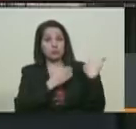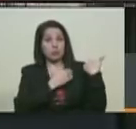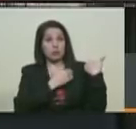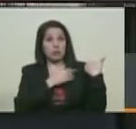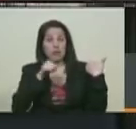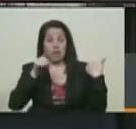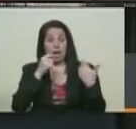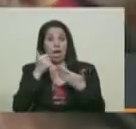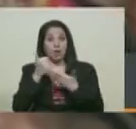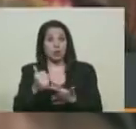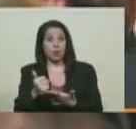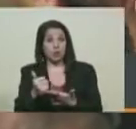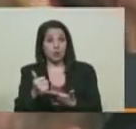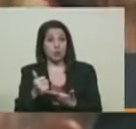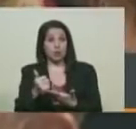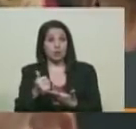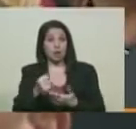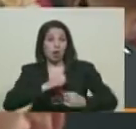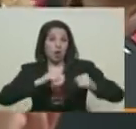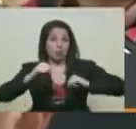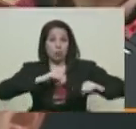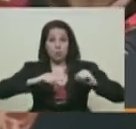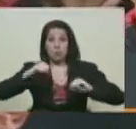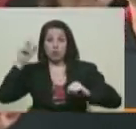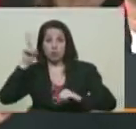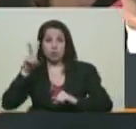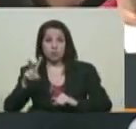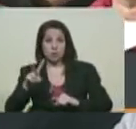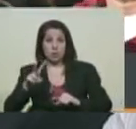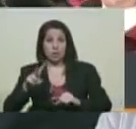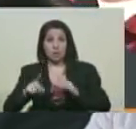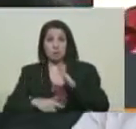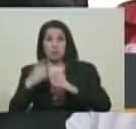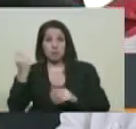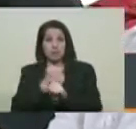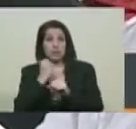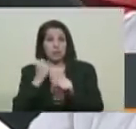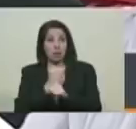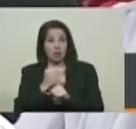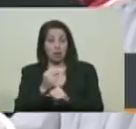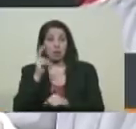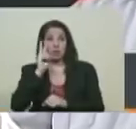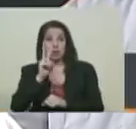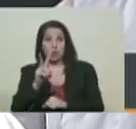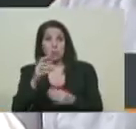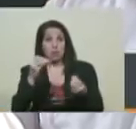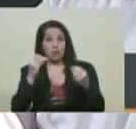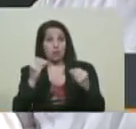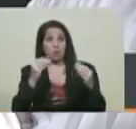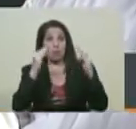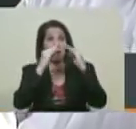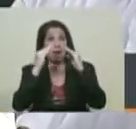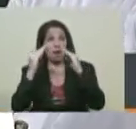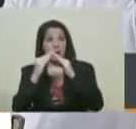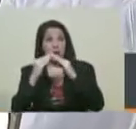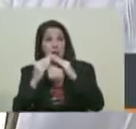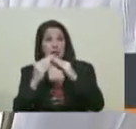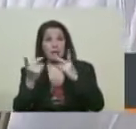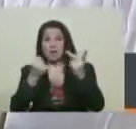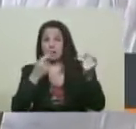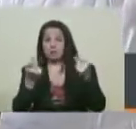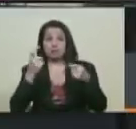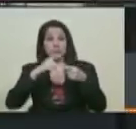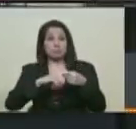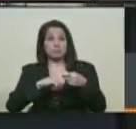Ayuden a el movimiento Somos Venezuela y Plan Chambo Juvenil. Yo quiero ver el nacimiento de las granjas, ya,